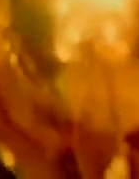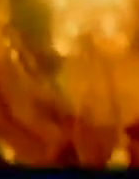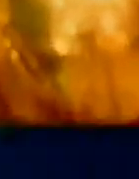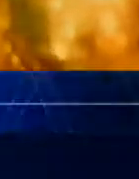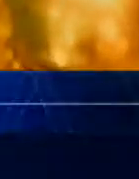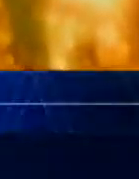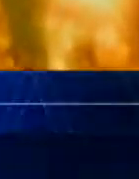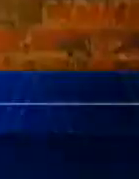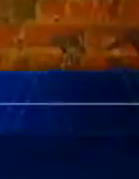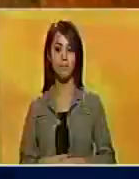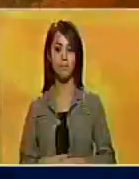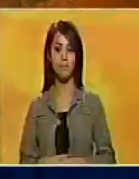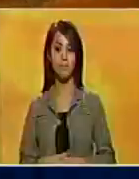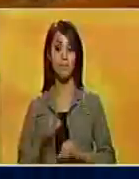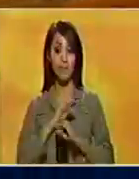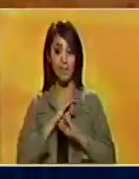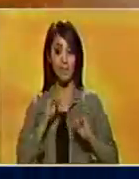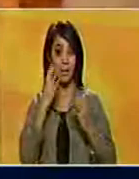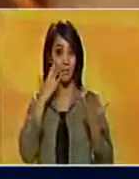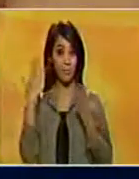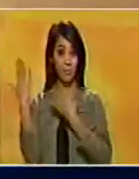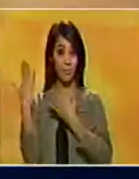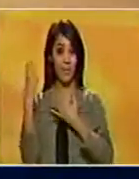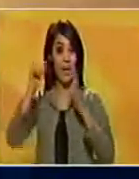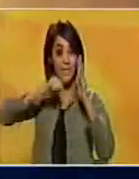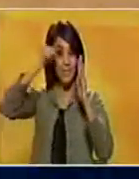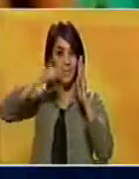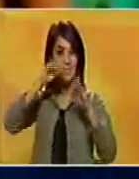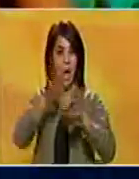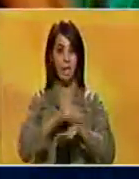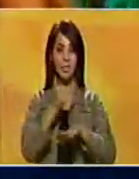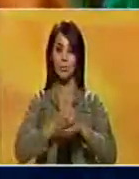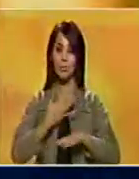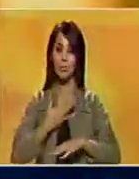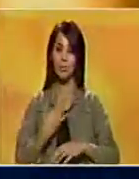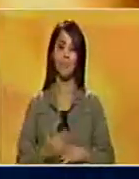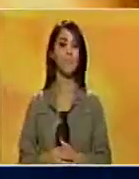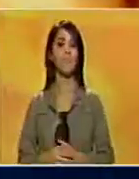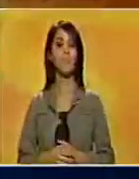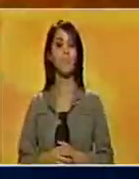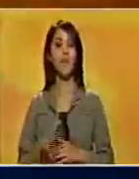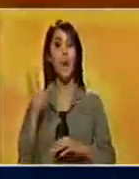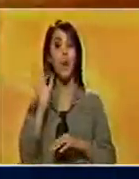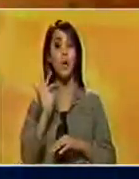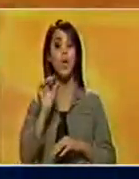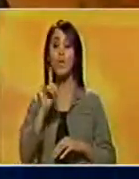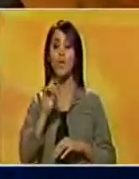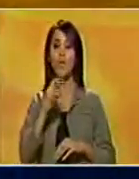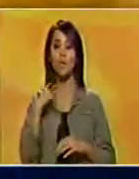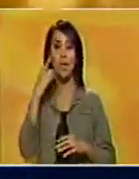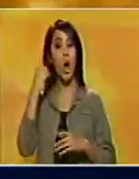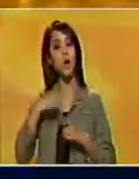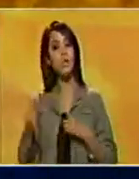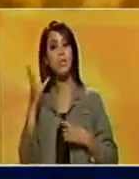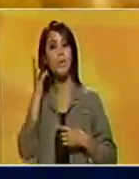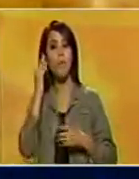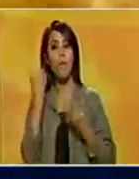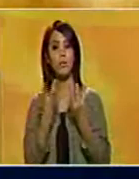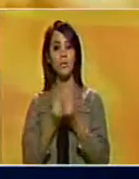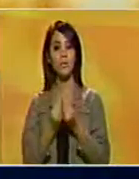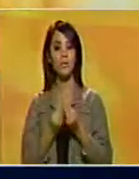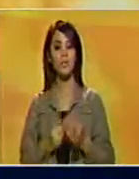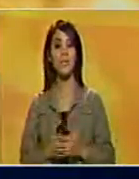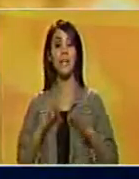Para cerrar, los dejo con el video de Échame la Culpa. El tema interpretado por Luis Fonsi con la colaboración de Demi Lovato lleva más de